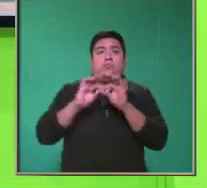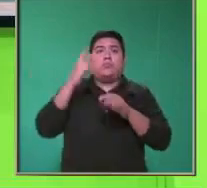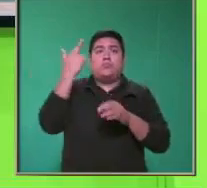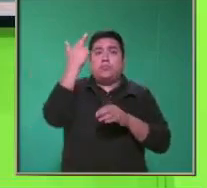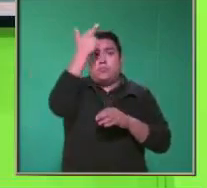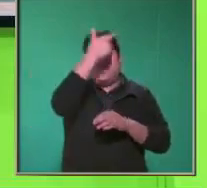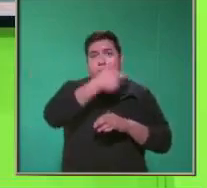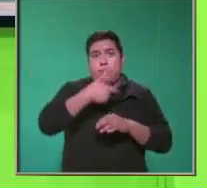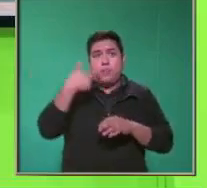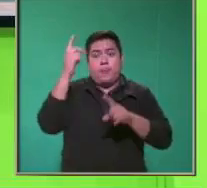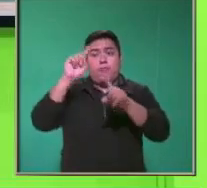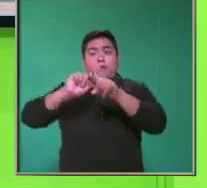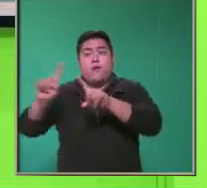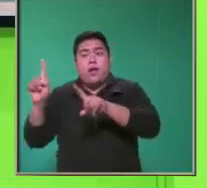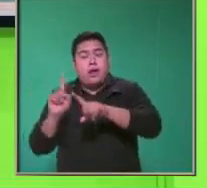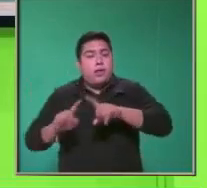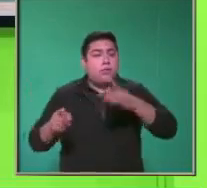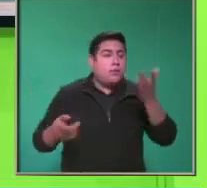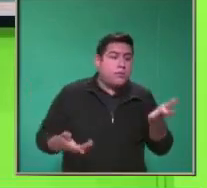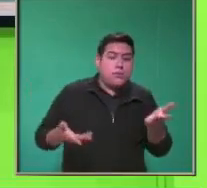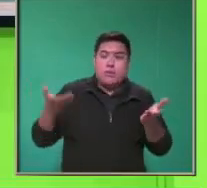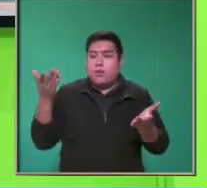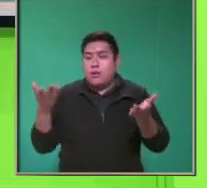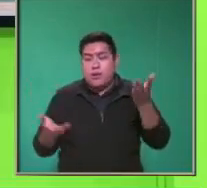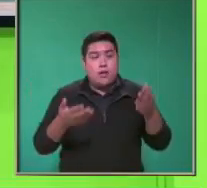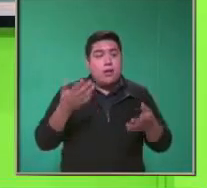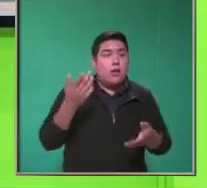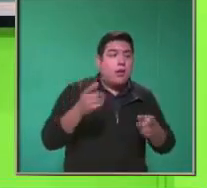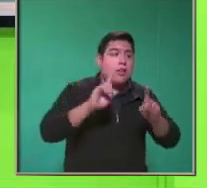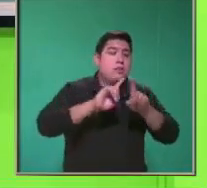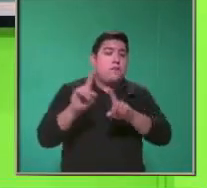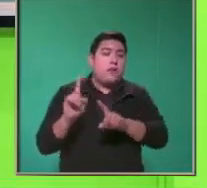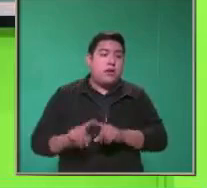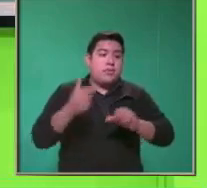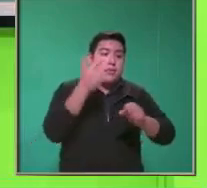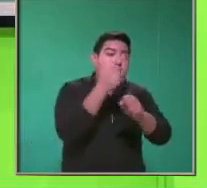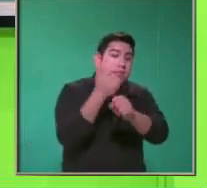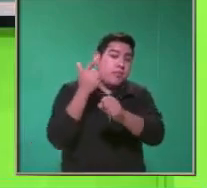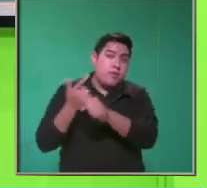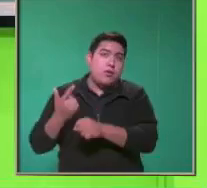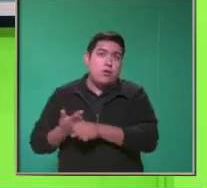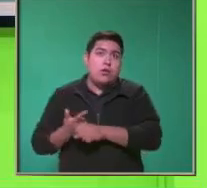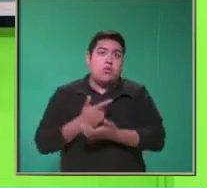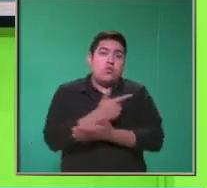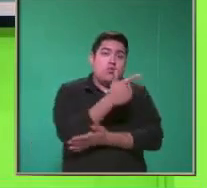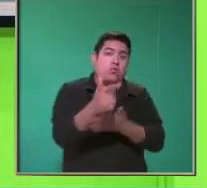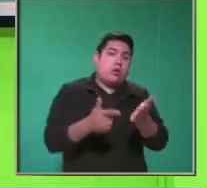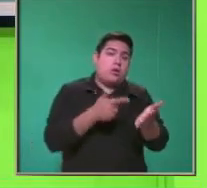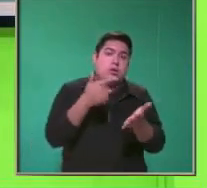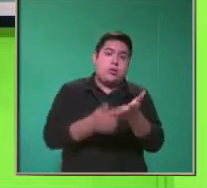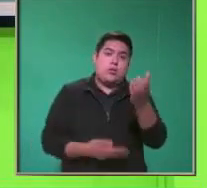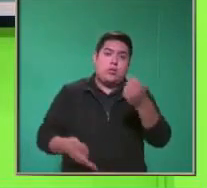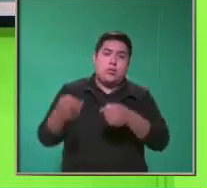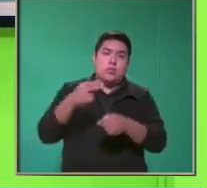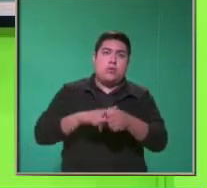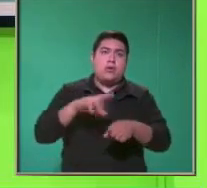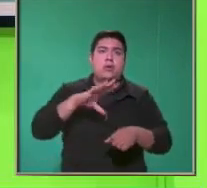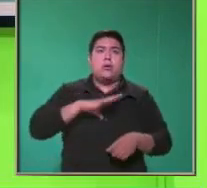vamos a distinguir, vamos a identificar esta situación de las regiones naturales. Y recuerda